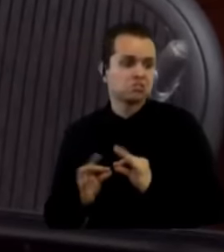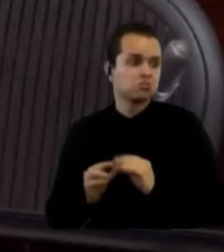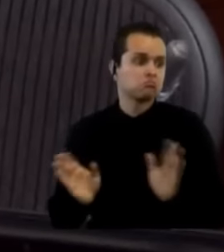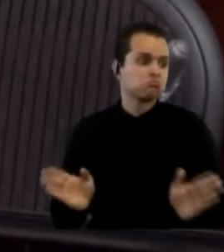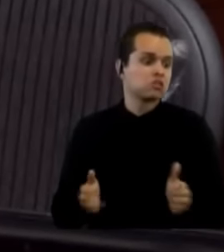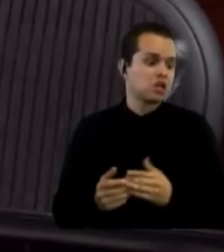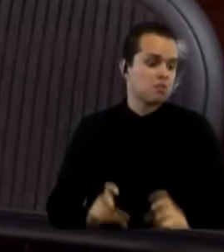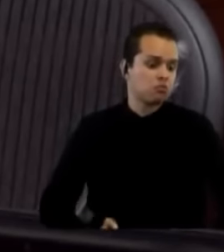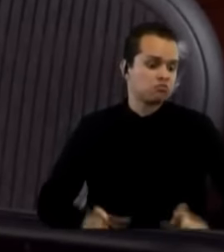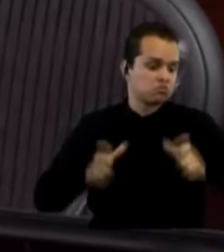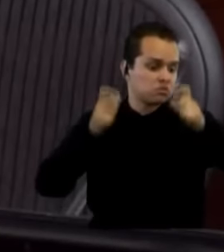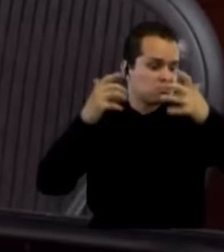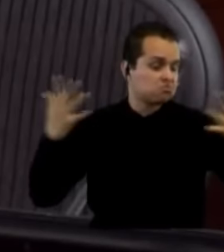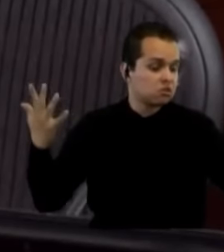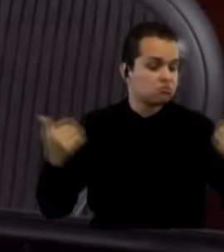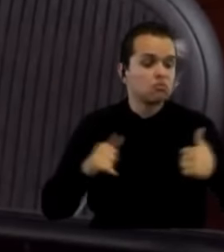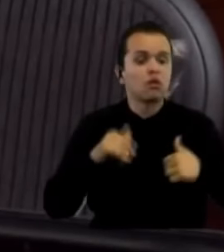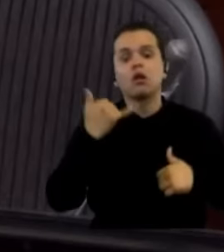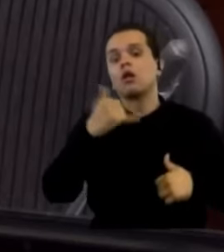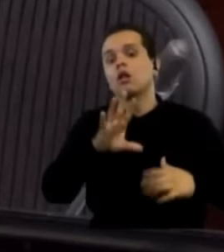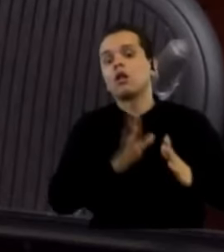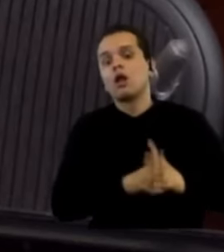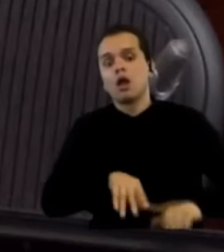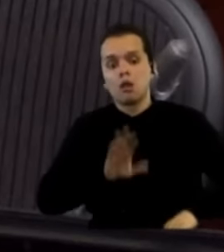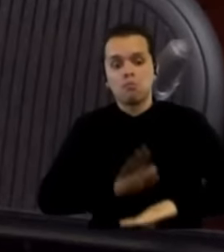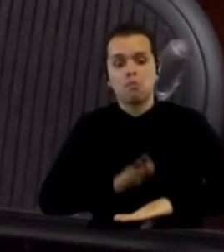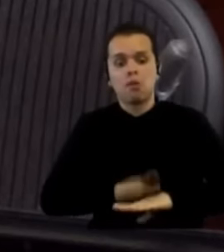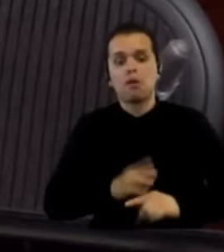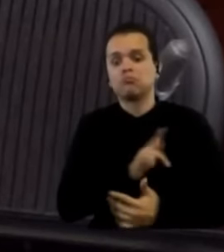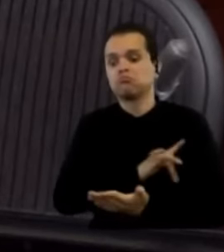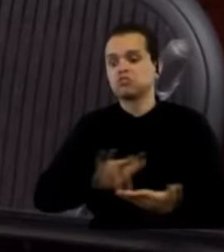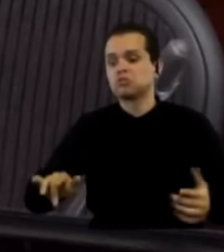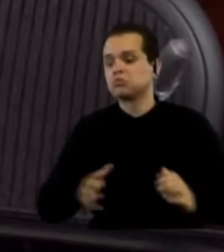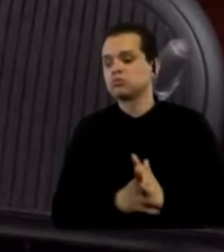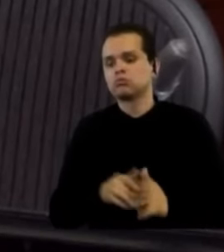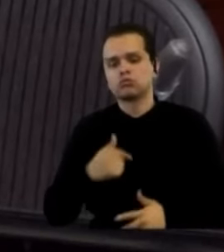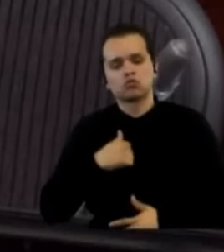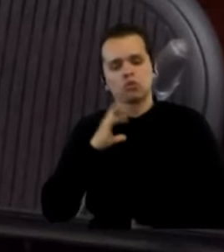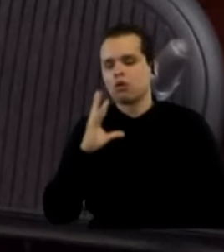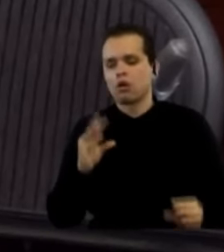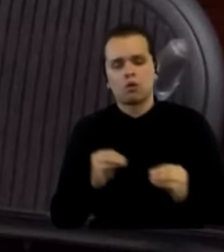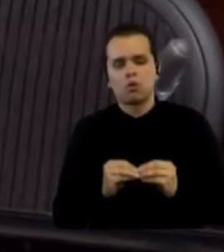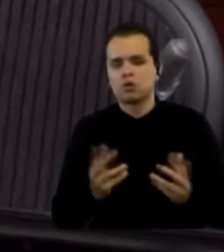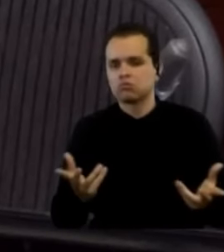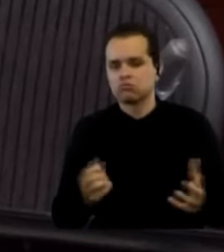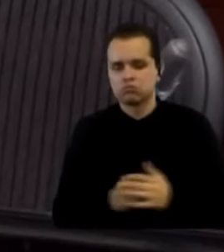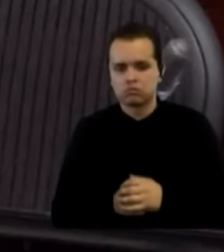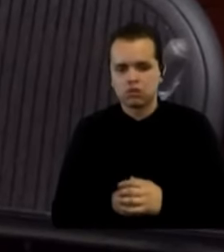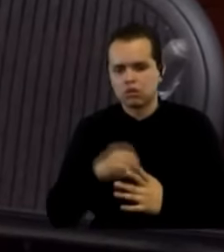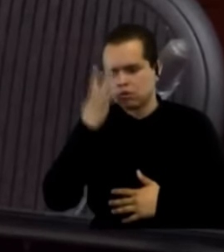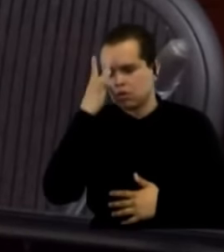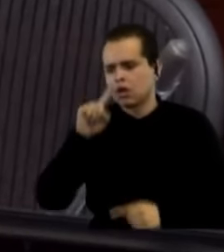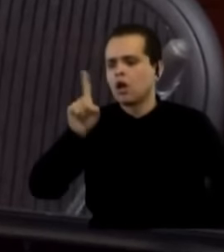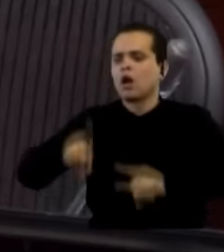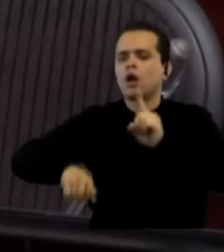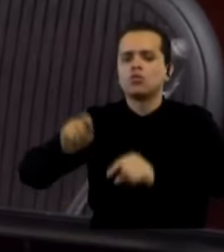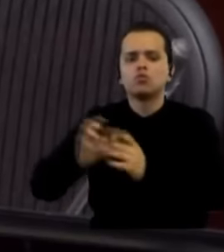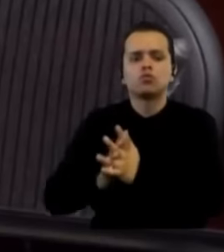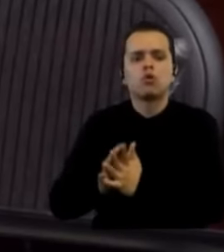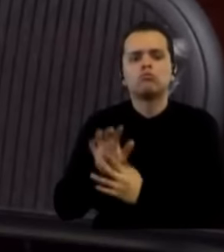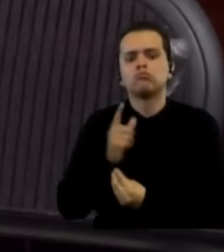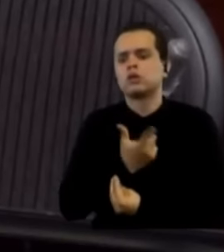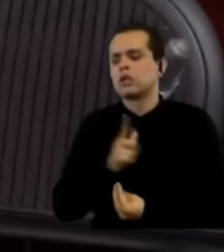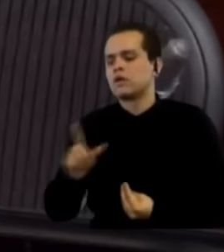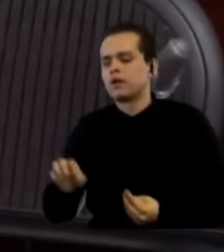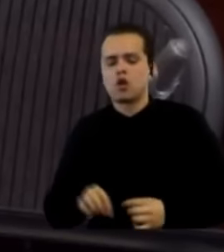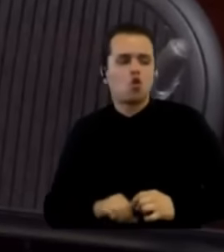cerremos el Congreso, que sea pupitrazo limpio. Pues yo no estoy de acuerdo que porque unos miembros del Partido